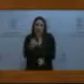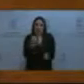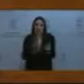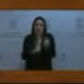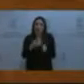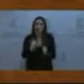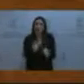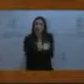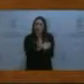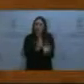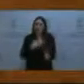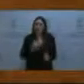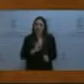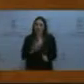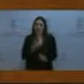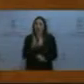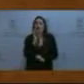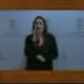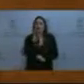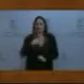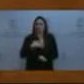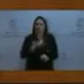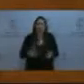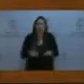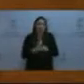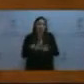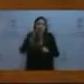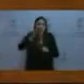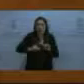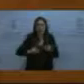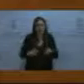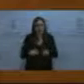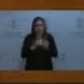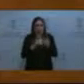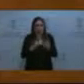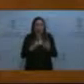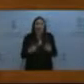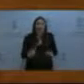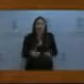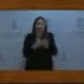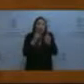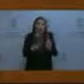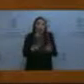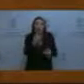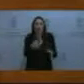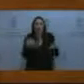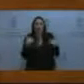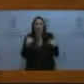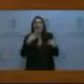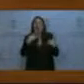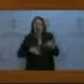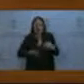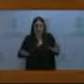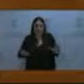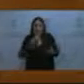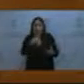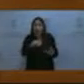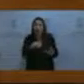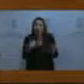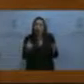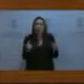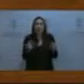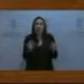y sancionable, en todo caso, sea mayor o menor, sea cometido por una u otra persona, porque aquí no hay exclusión